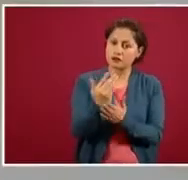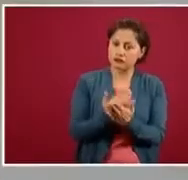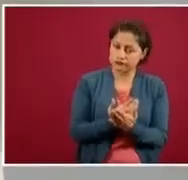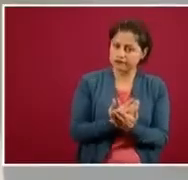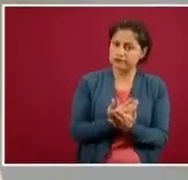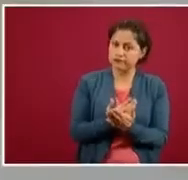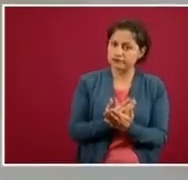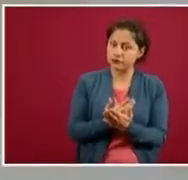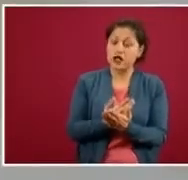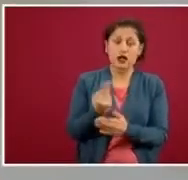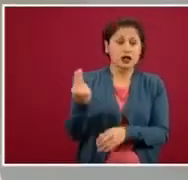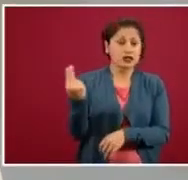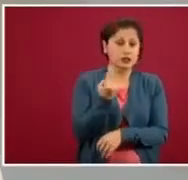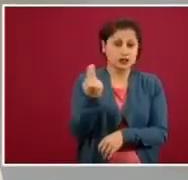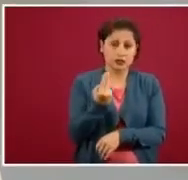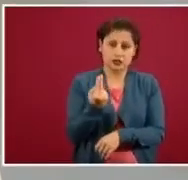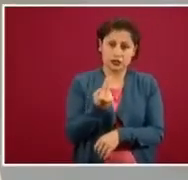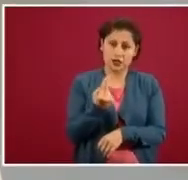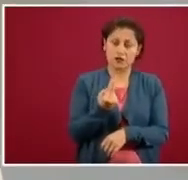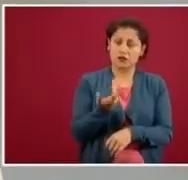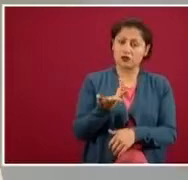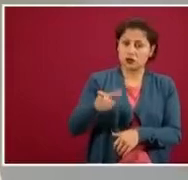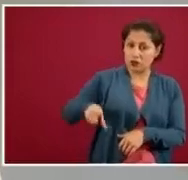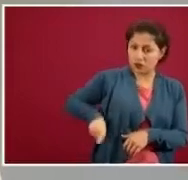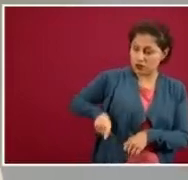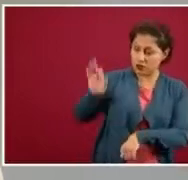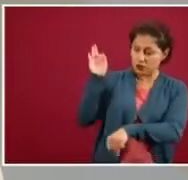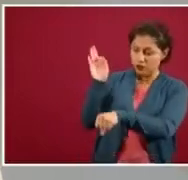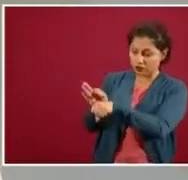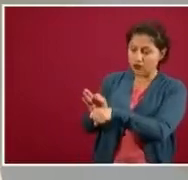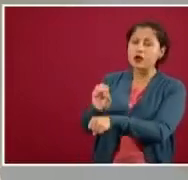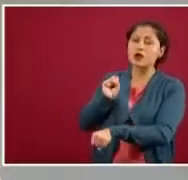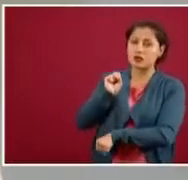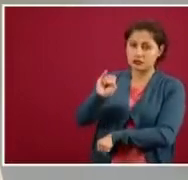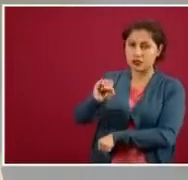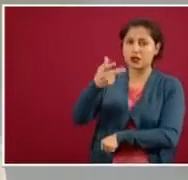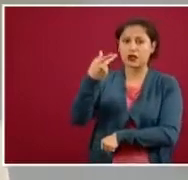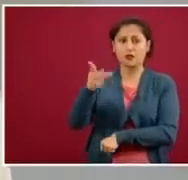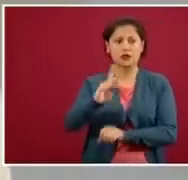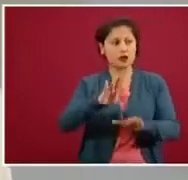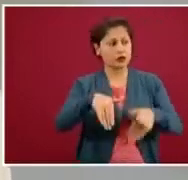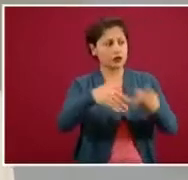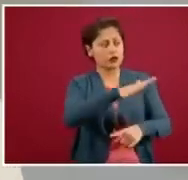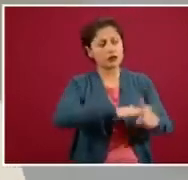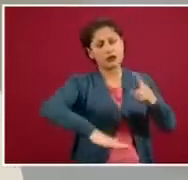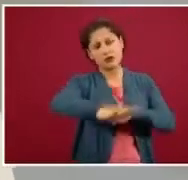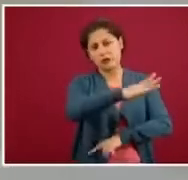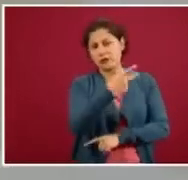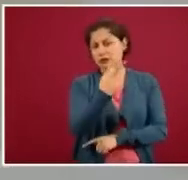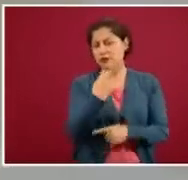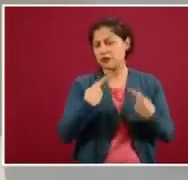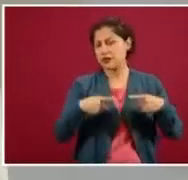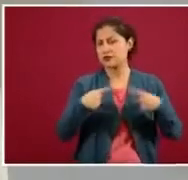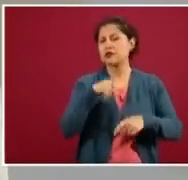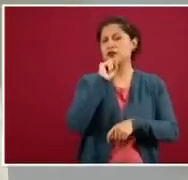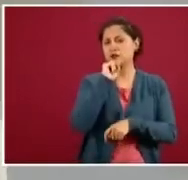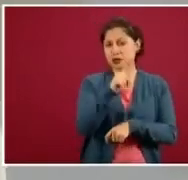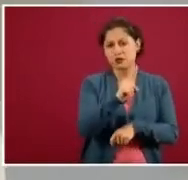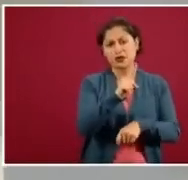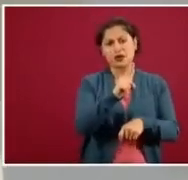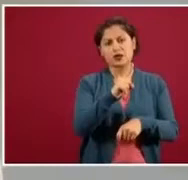parte del Estado, pero también por parte de la población. Confiamos en que la solidaridad natural, el